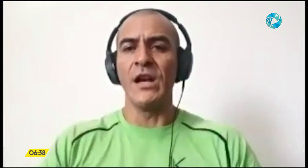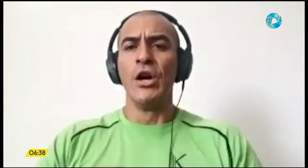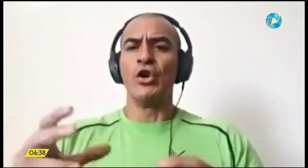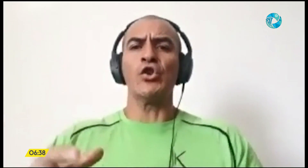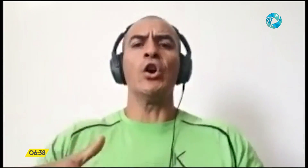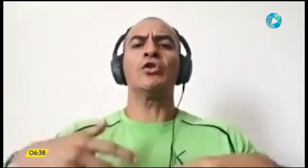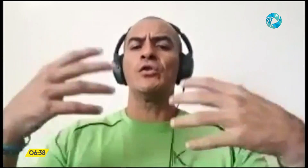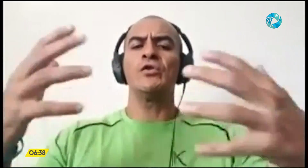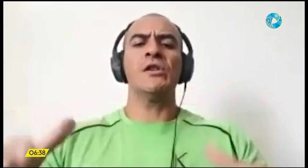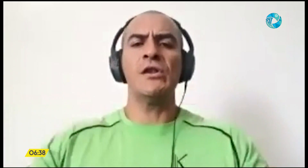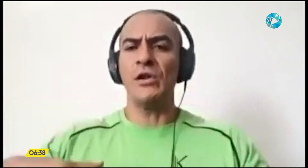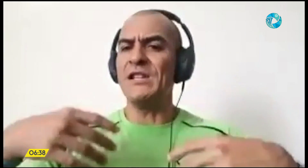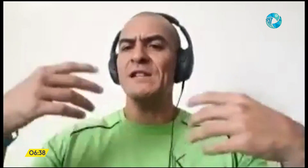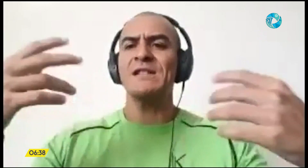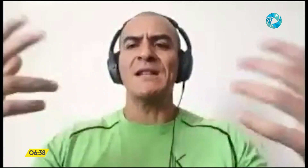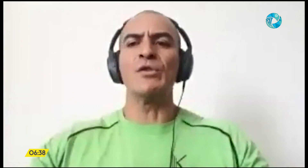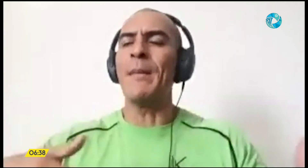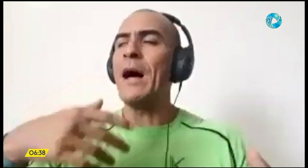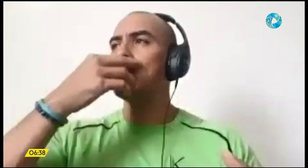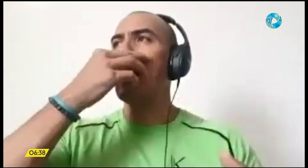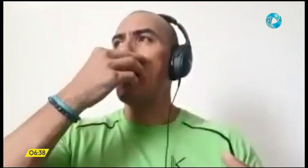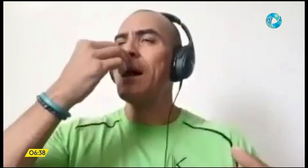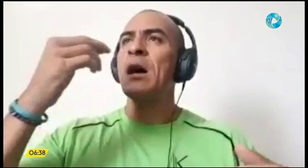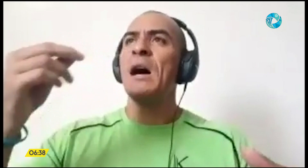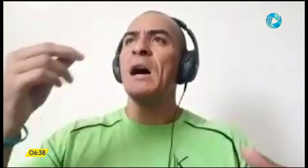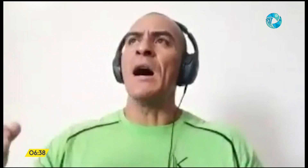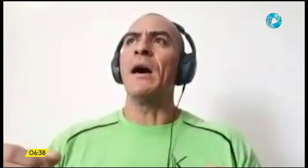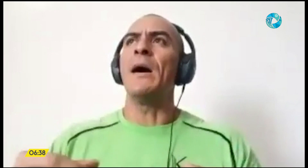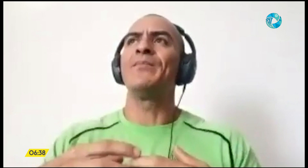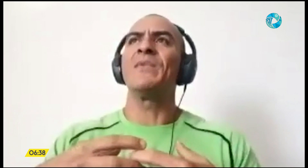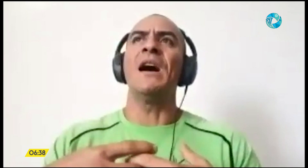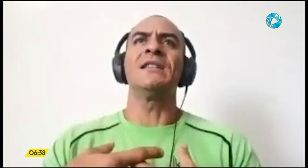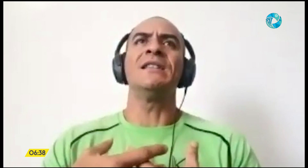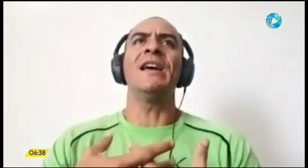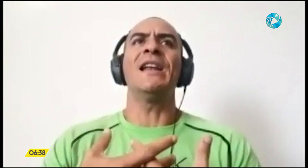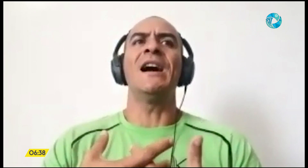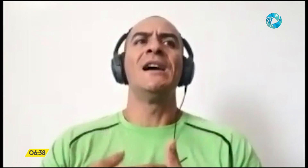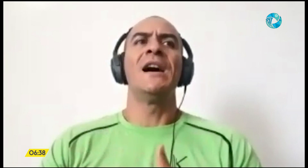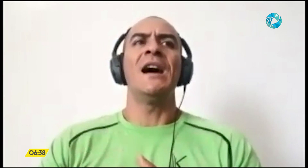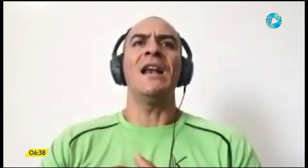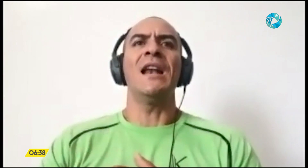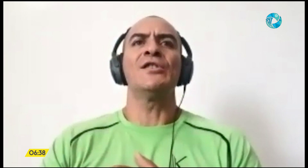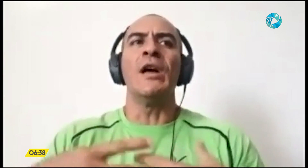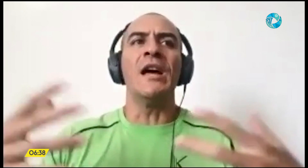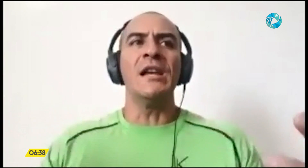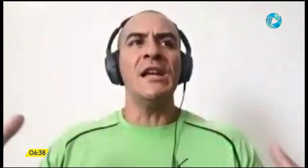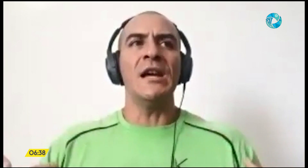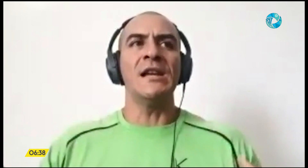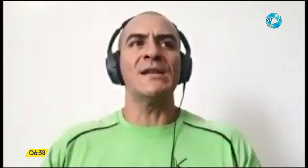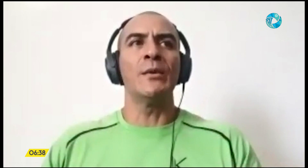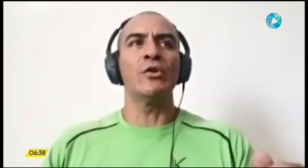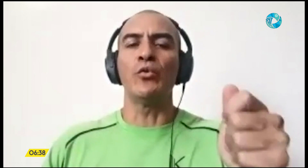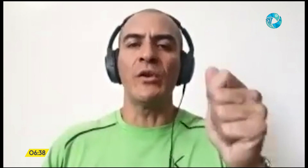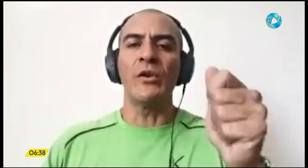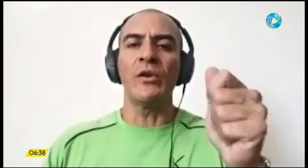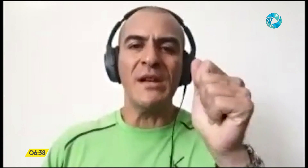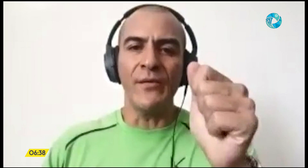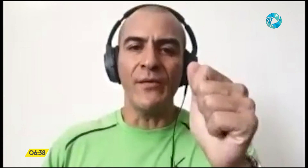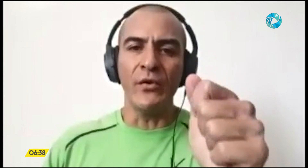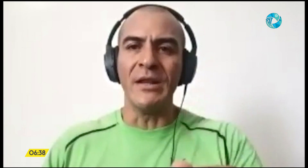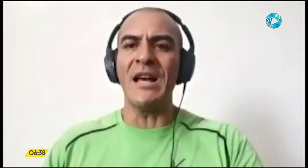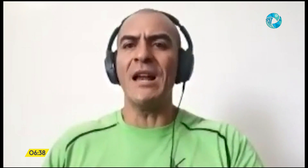contradicciones, nosotros los nutricionistas estamos llamados a atender a la ciudadanía y en este momento somos una